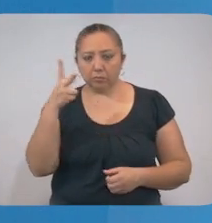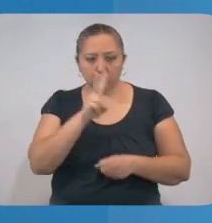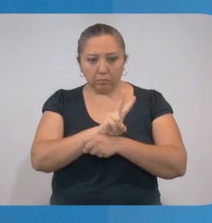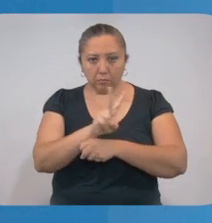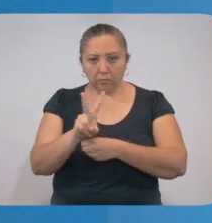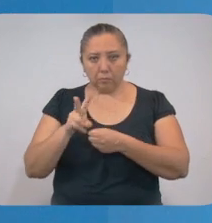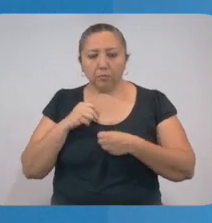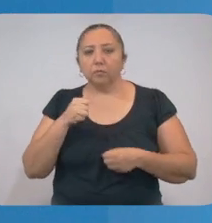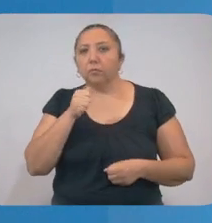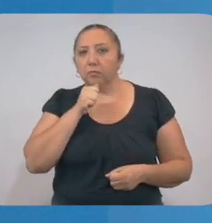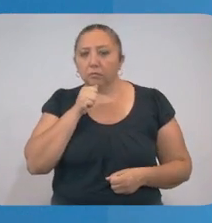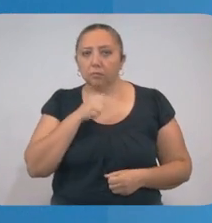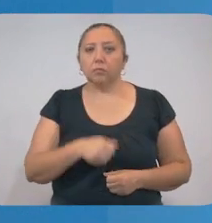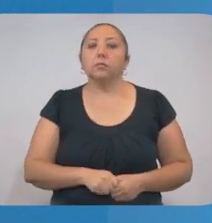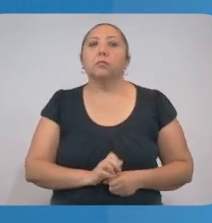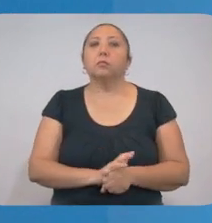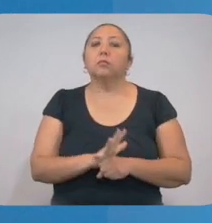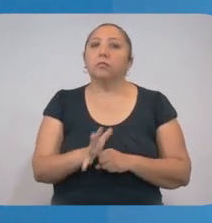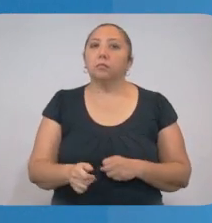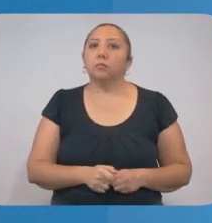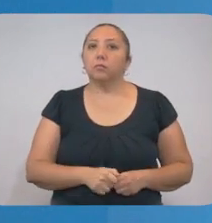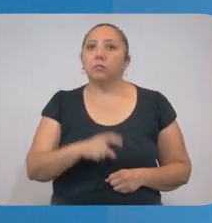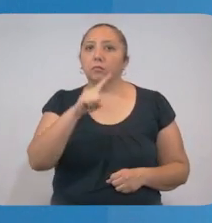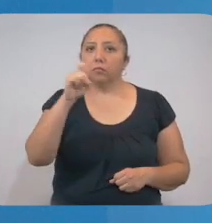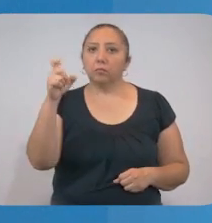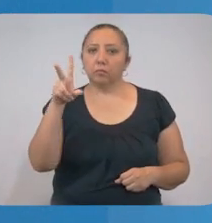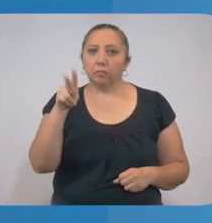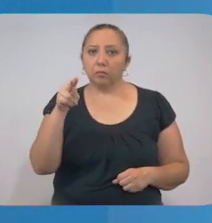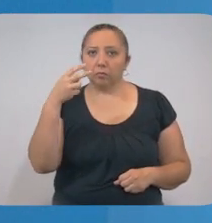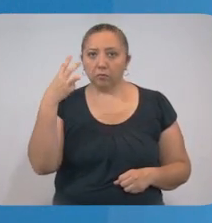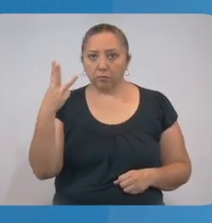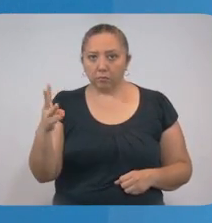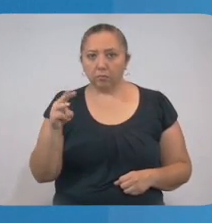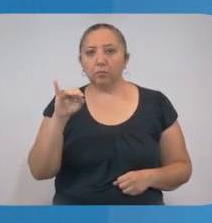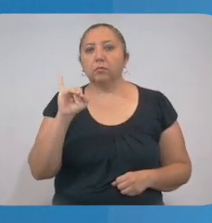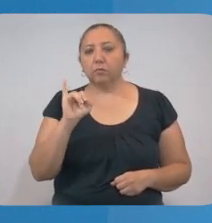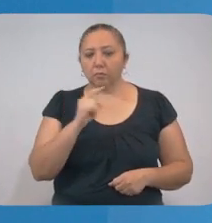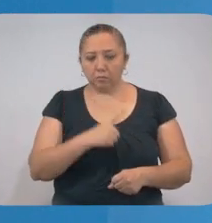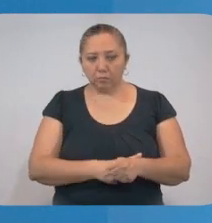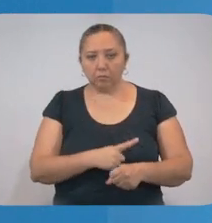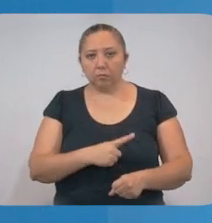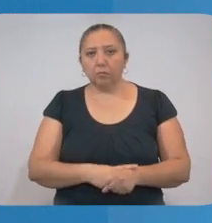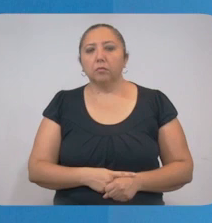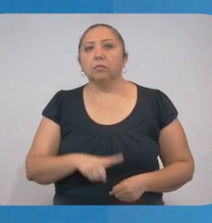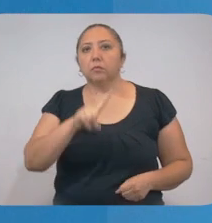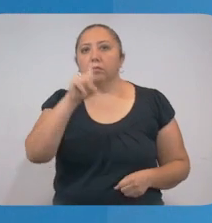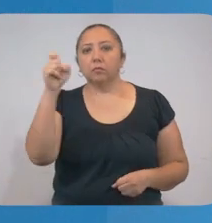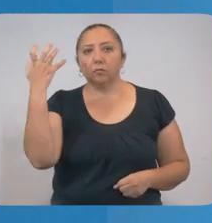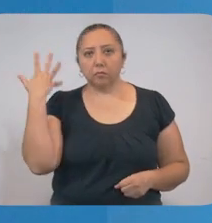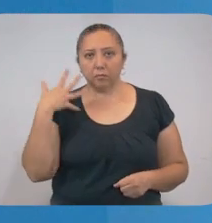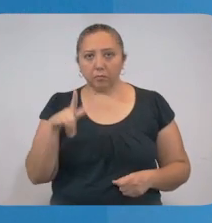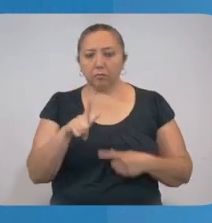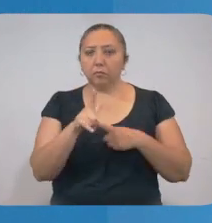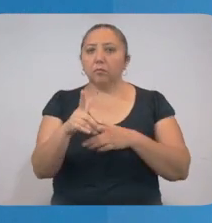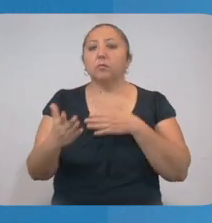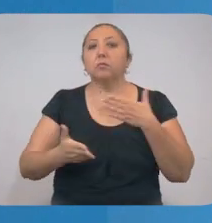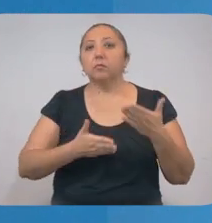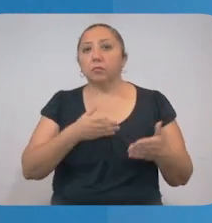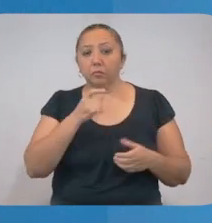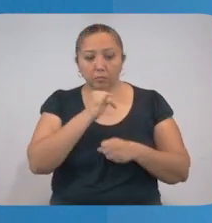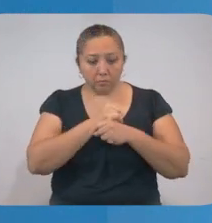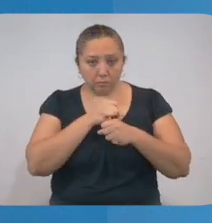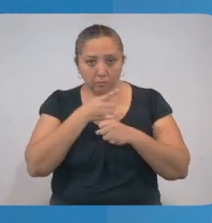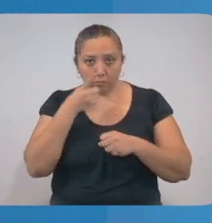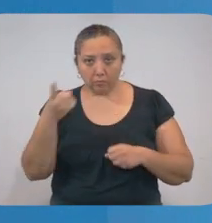al mishbayantio. Vale, ichilitol tsibila, sak ohel bile, katul mak kimi. Untul ship 60